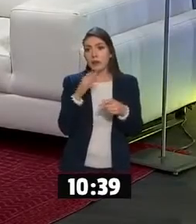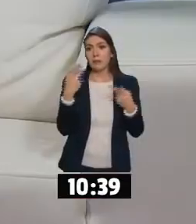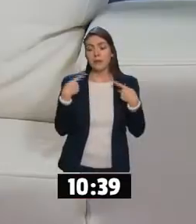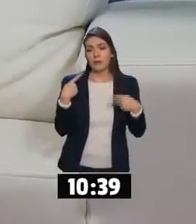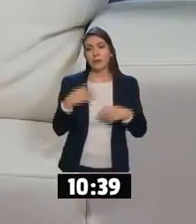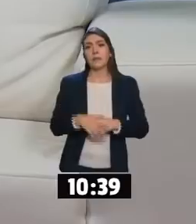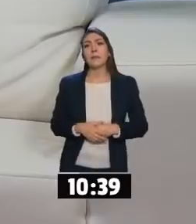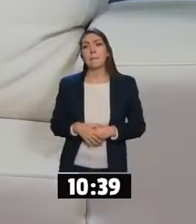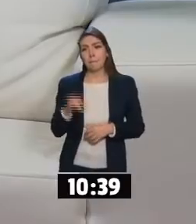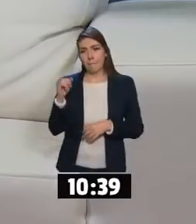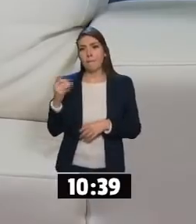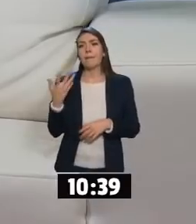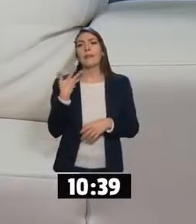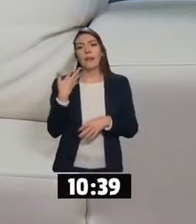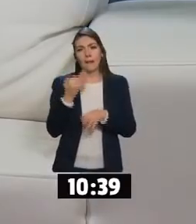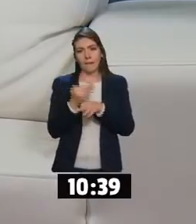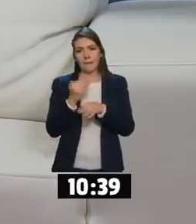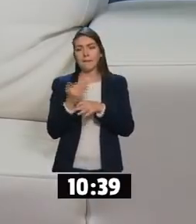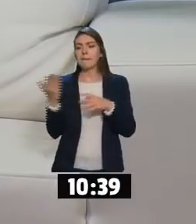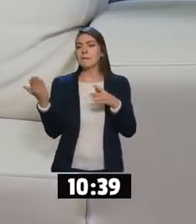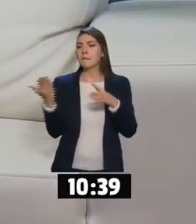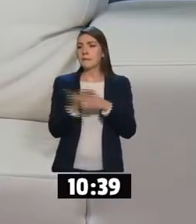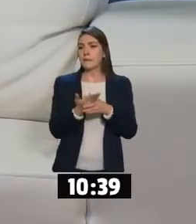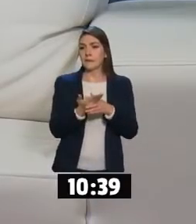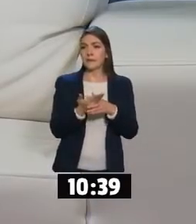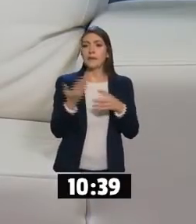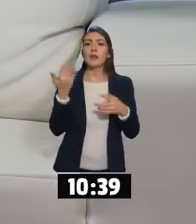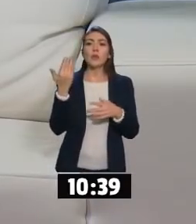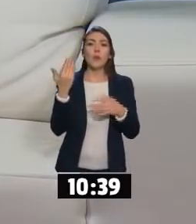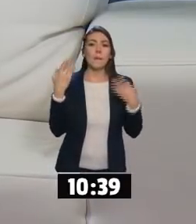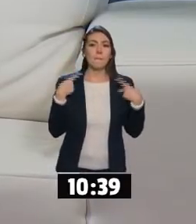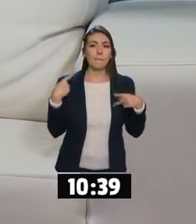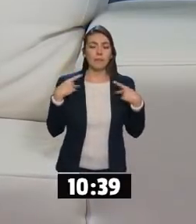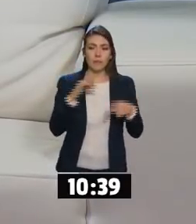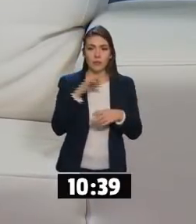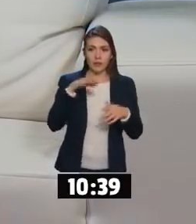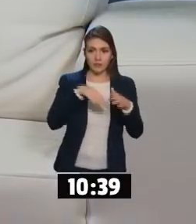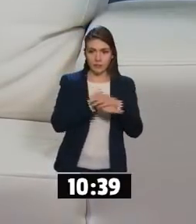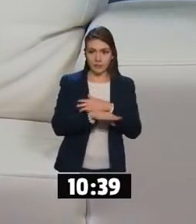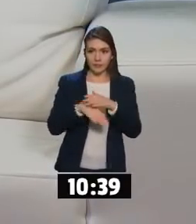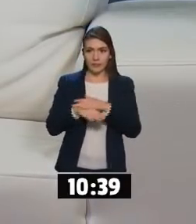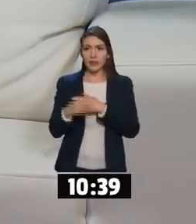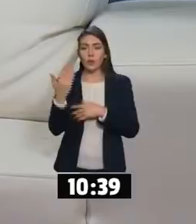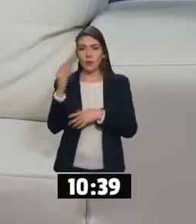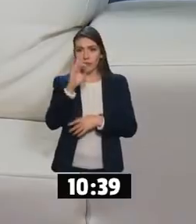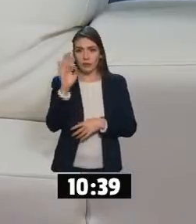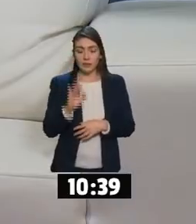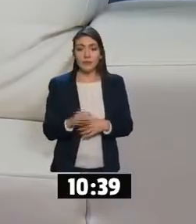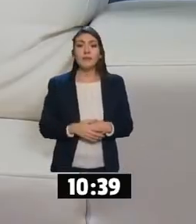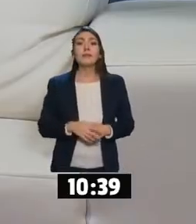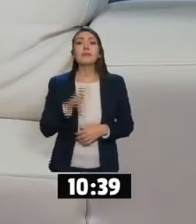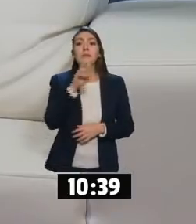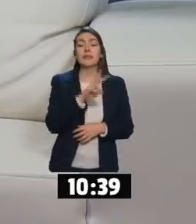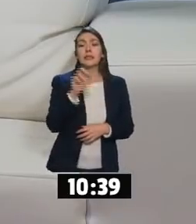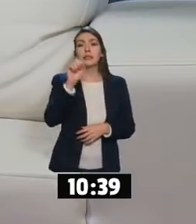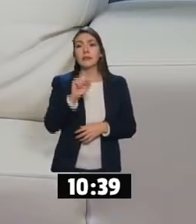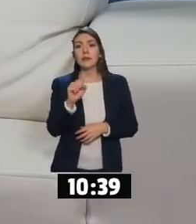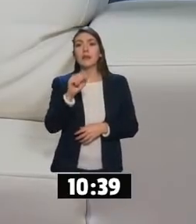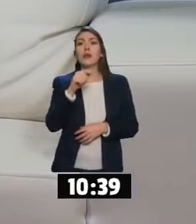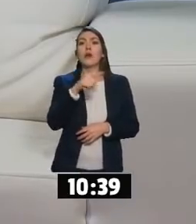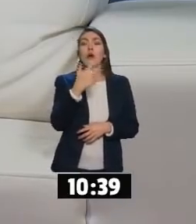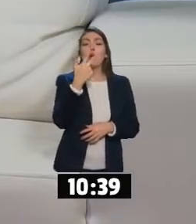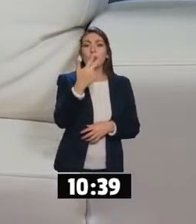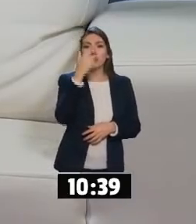mitad del aforo, estamos al 50%. Exacto. Entonces, estamos los viernes y sábados a las 8 de la noche y los domingos a las